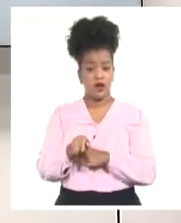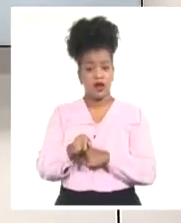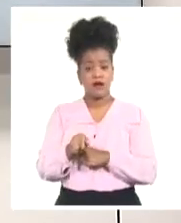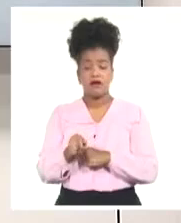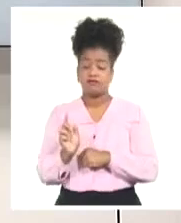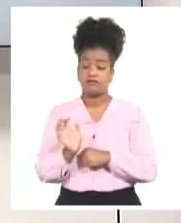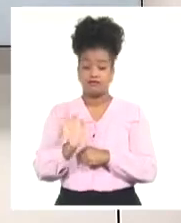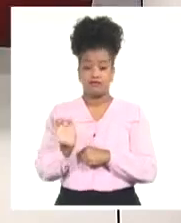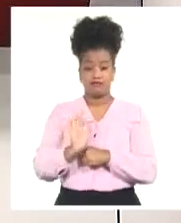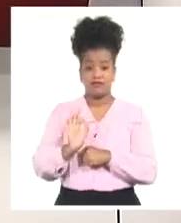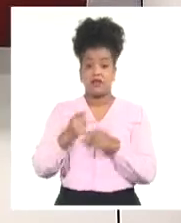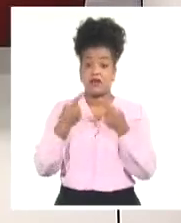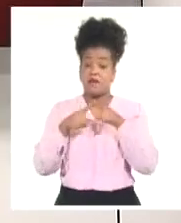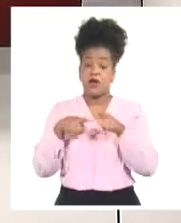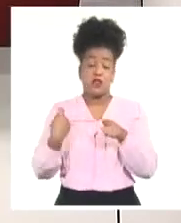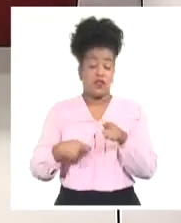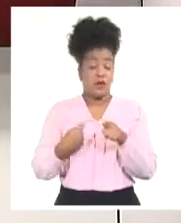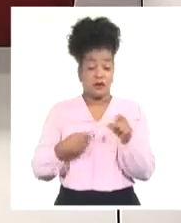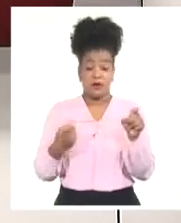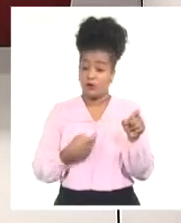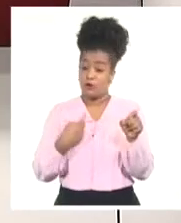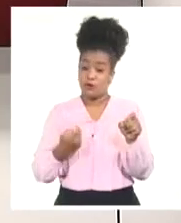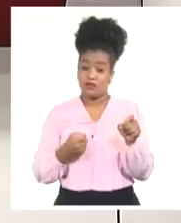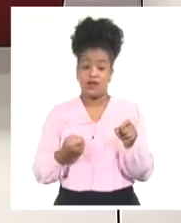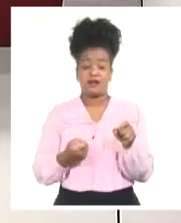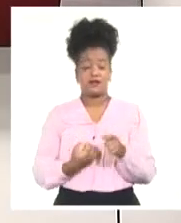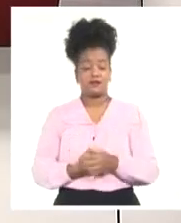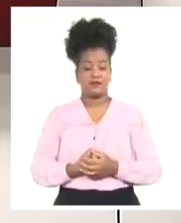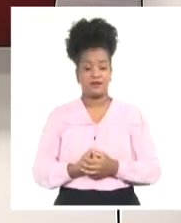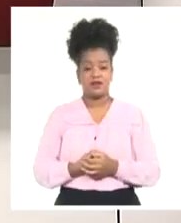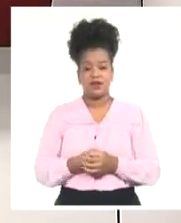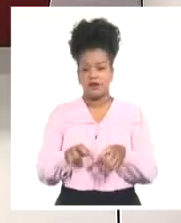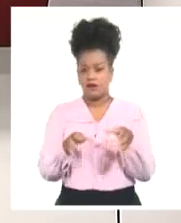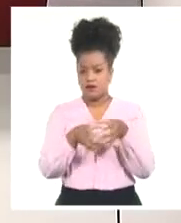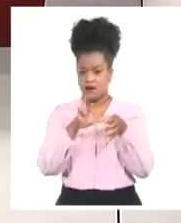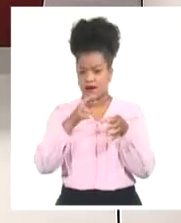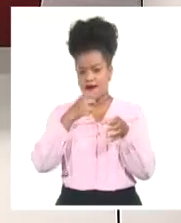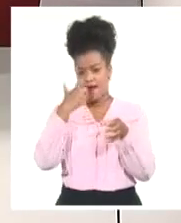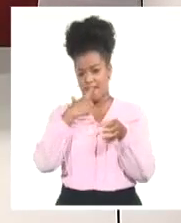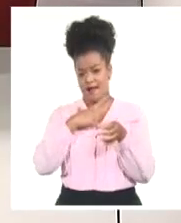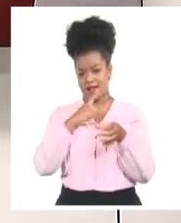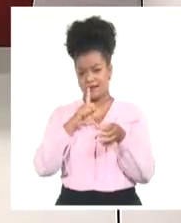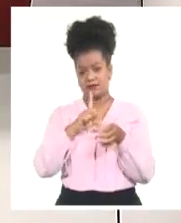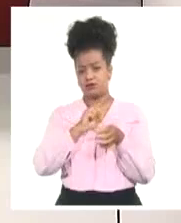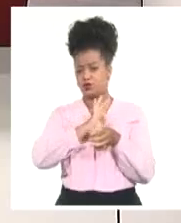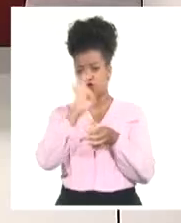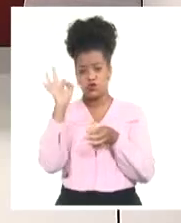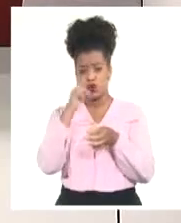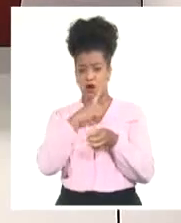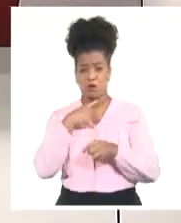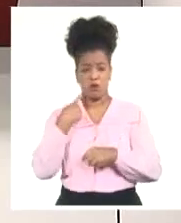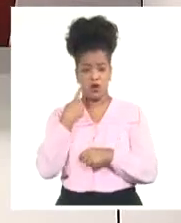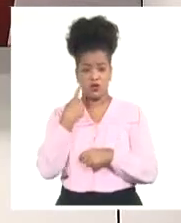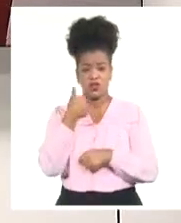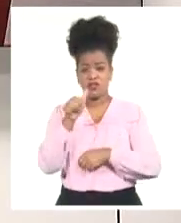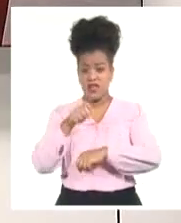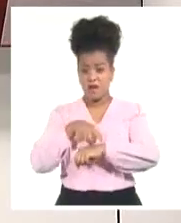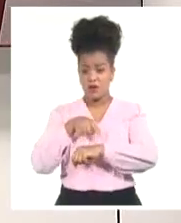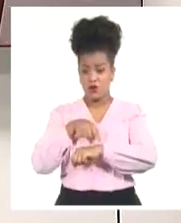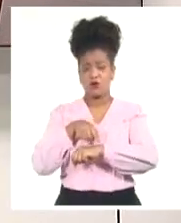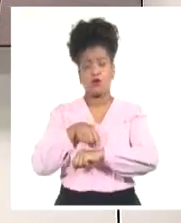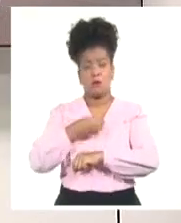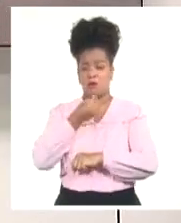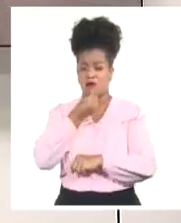matas cuando puedes, ya se ha visto lo que sucede. Este Madrid ha demostrado que nunca está muerto y que 10 minutos muchas veces bastan para